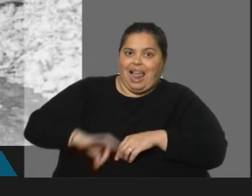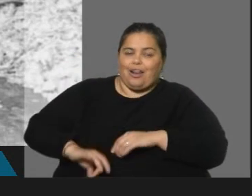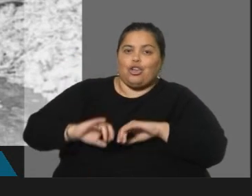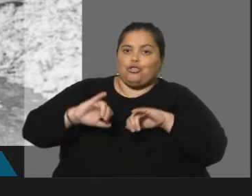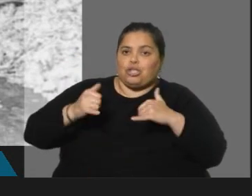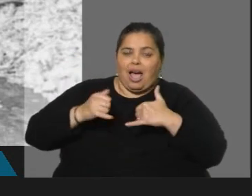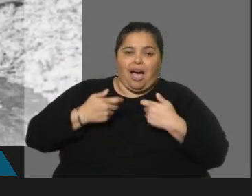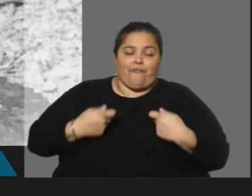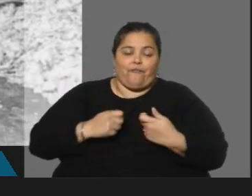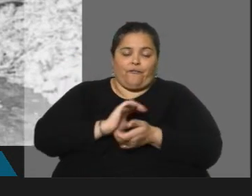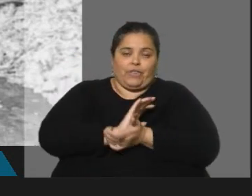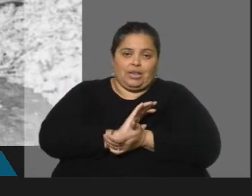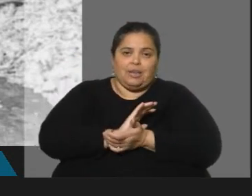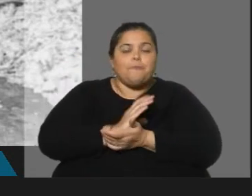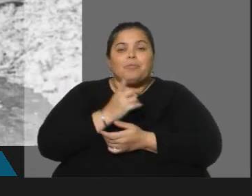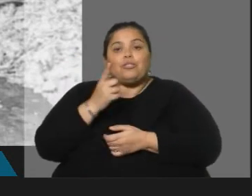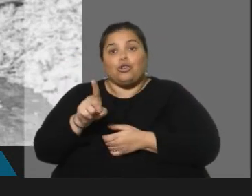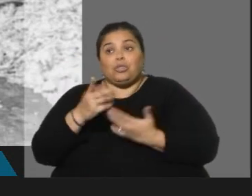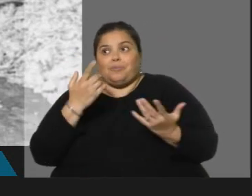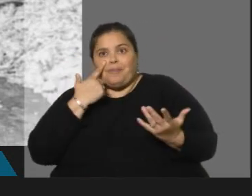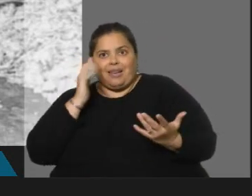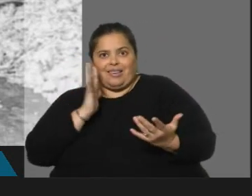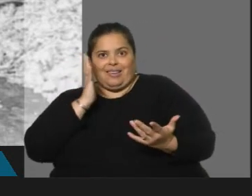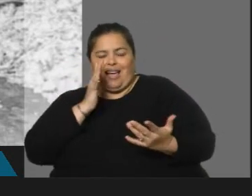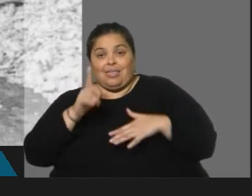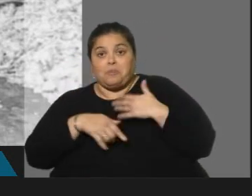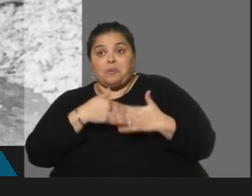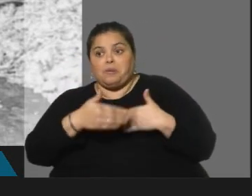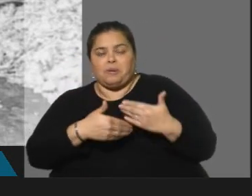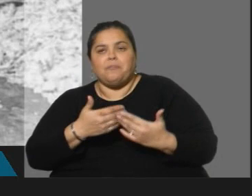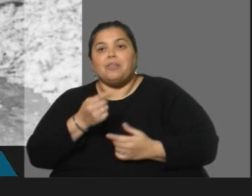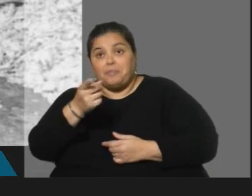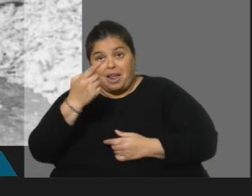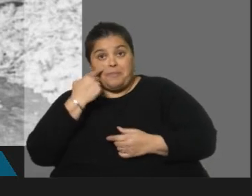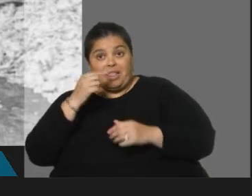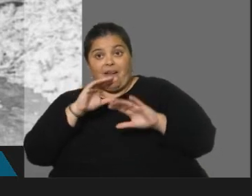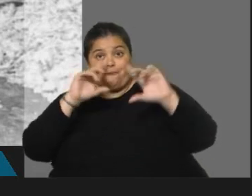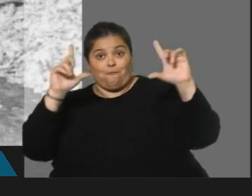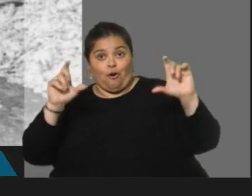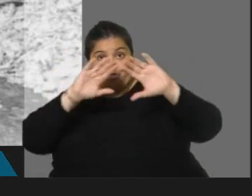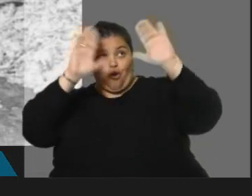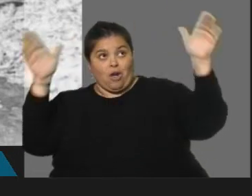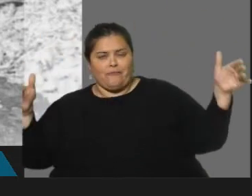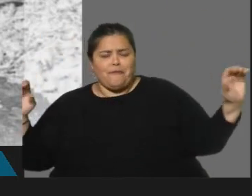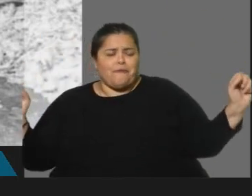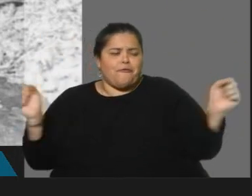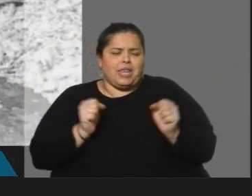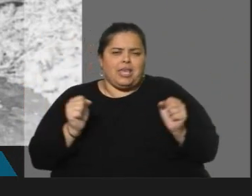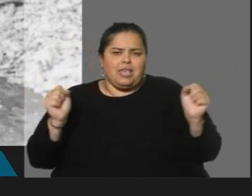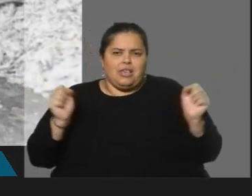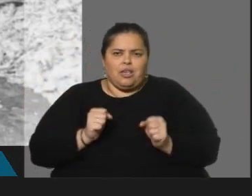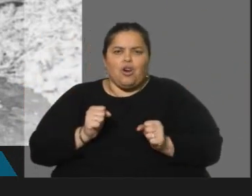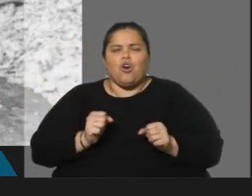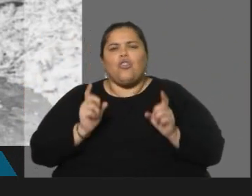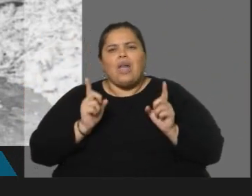habían consumido en como estás viendo allí en esos galpones grandes donde era muy difícil calefaccionar donde